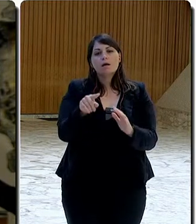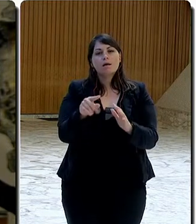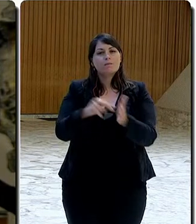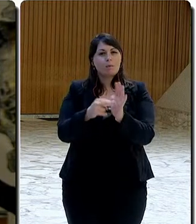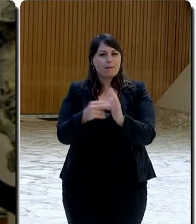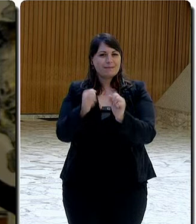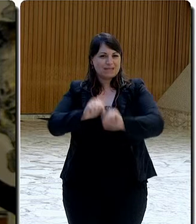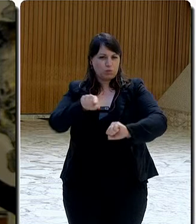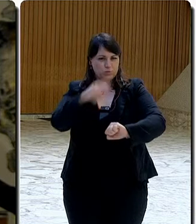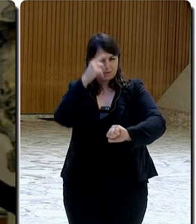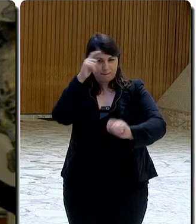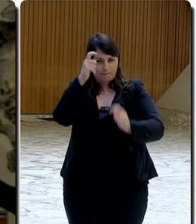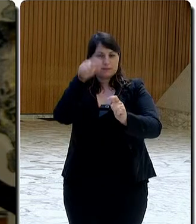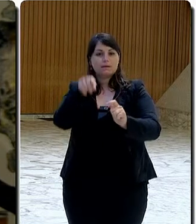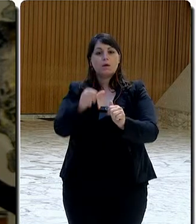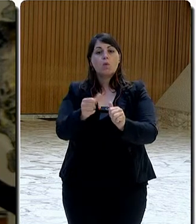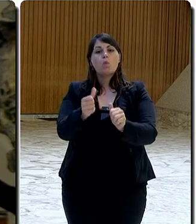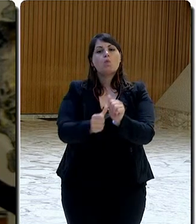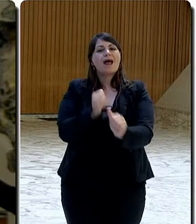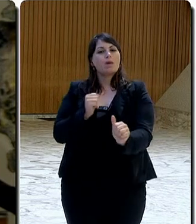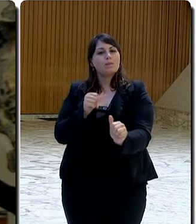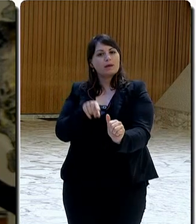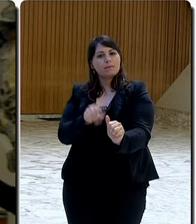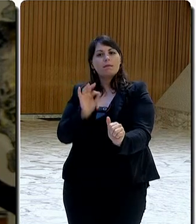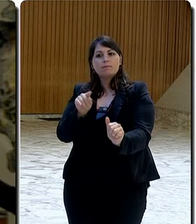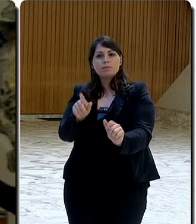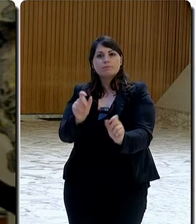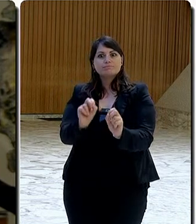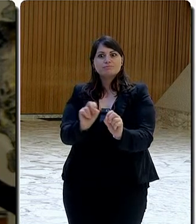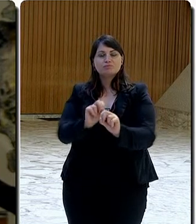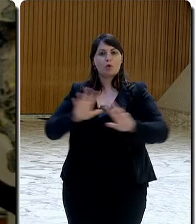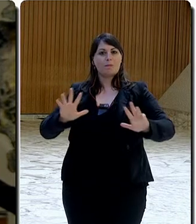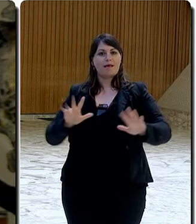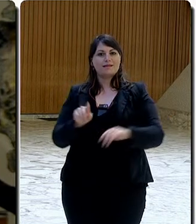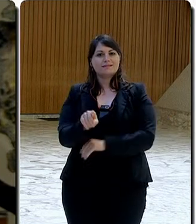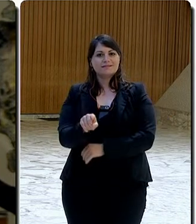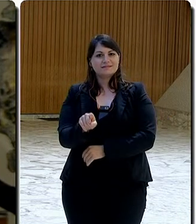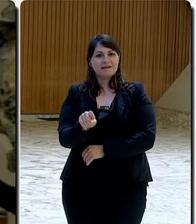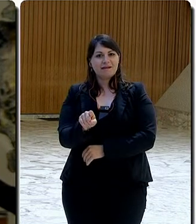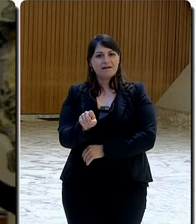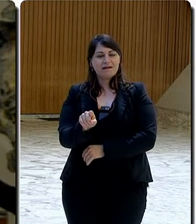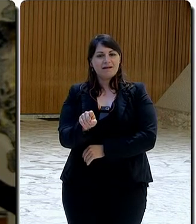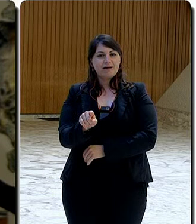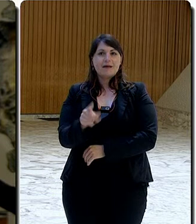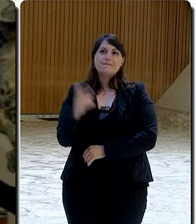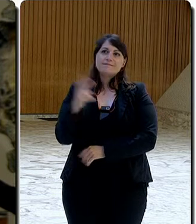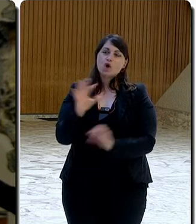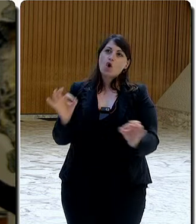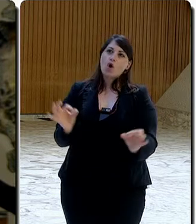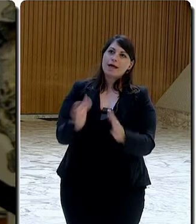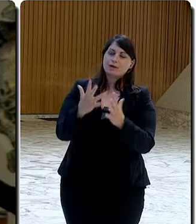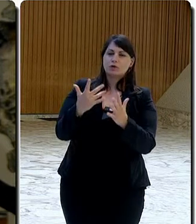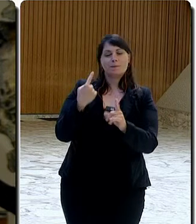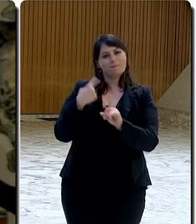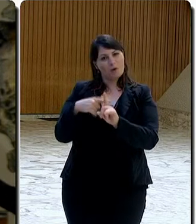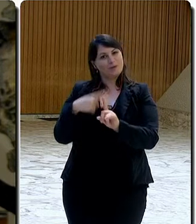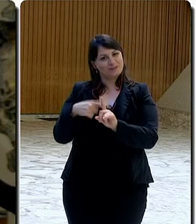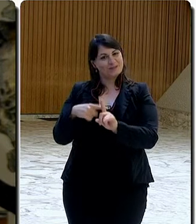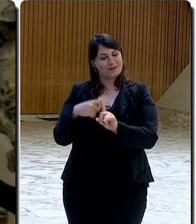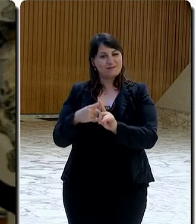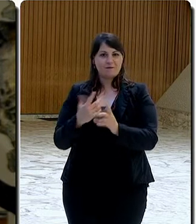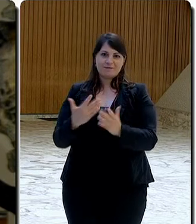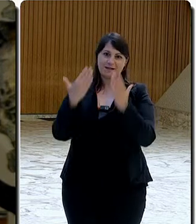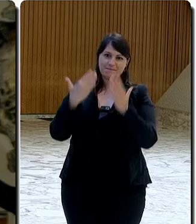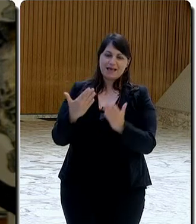nuevo, aunque en esta ocasión fue de forma favorable. Y nos dijo que había inscrito a sus hijos, Víctor